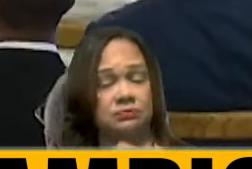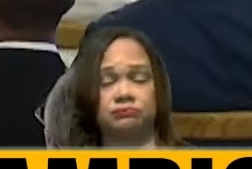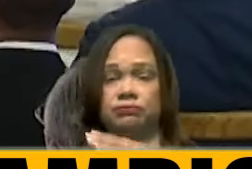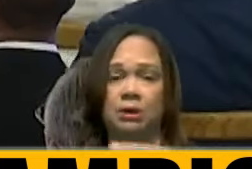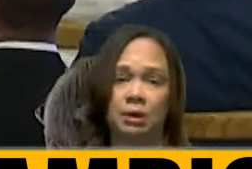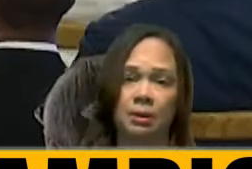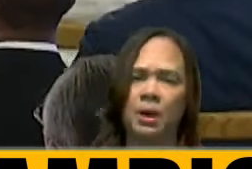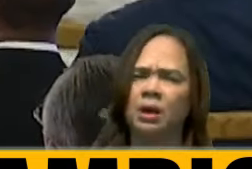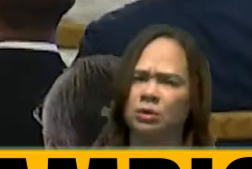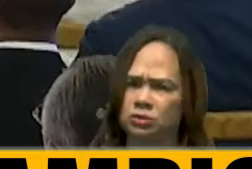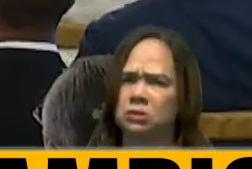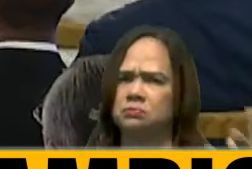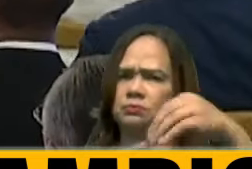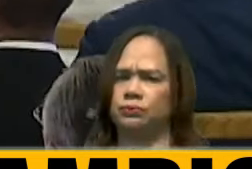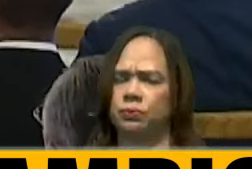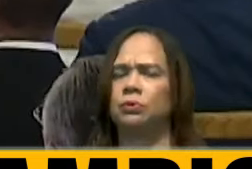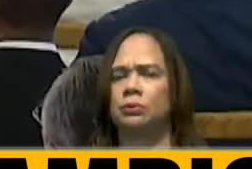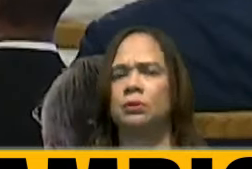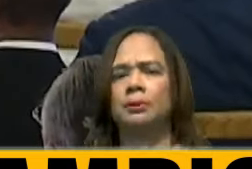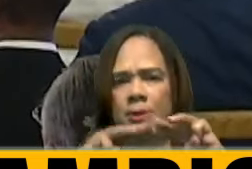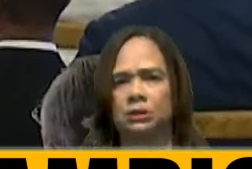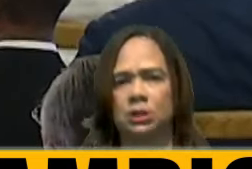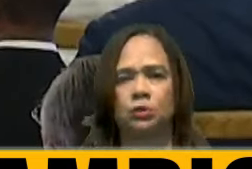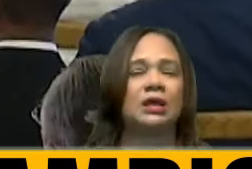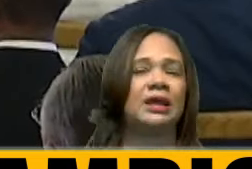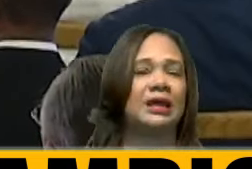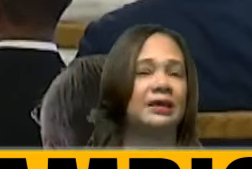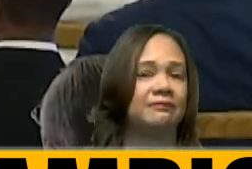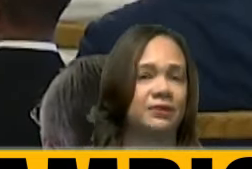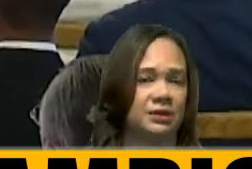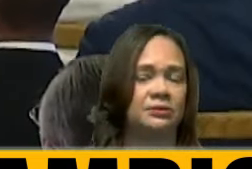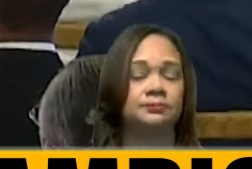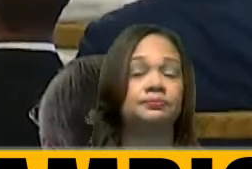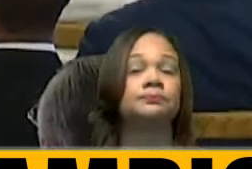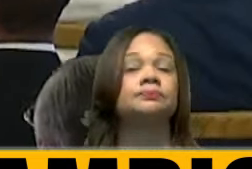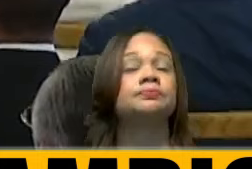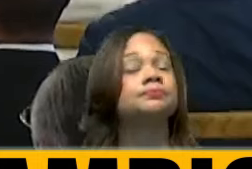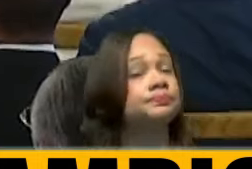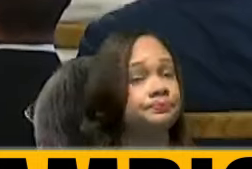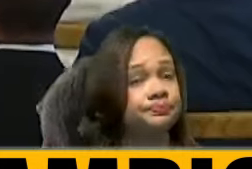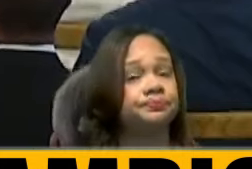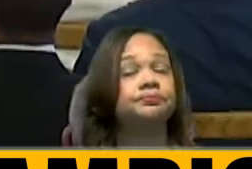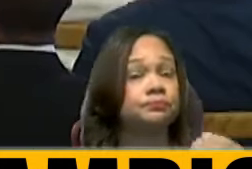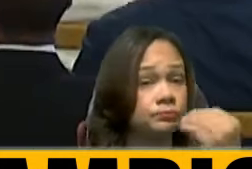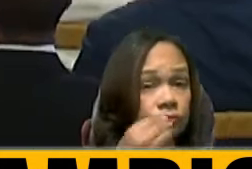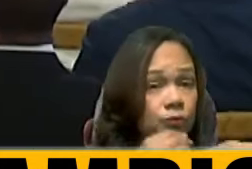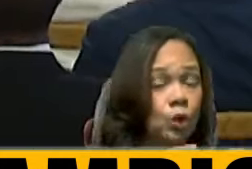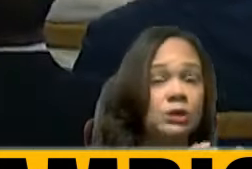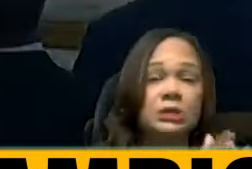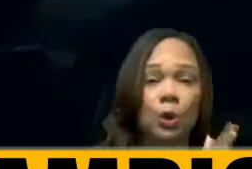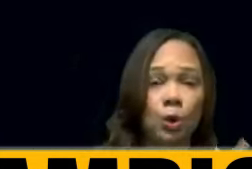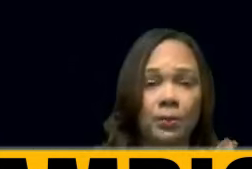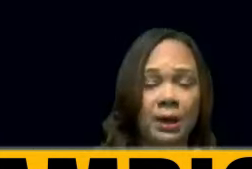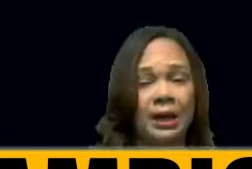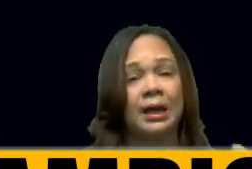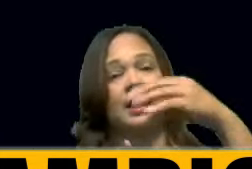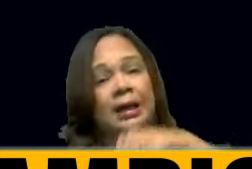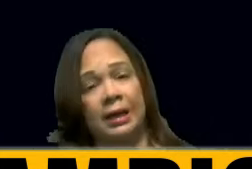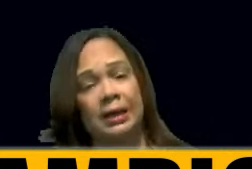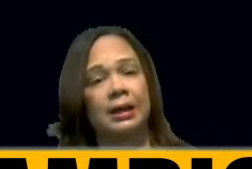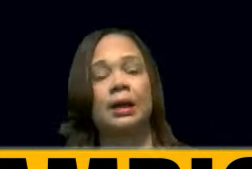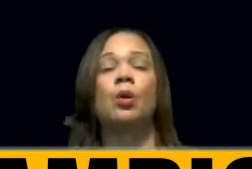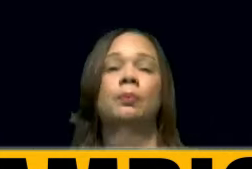sentido y la lógica que pasen al Ministerio de vivienda próximo los comedores económicos se integrarán